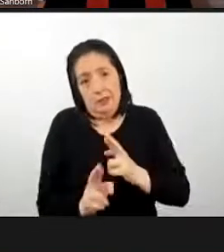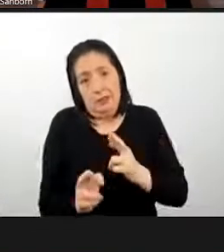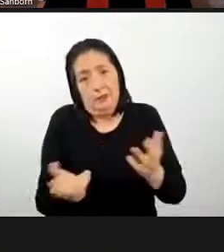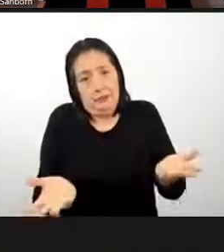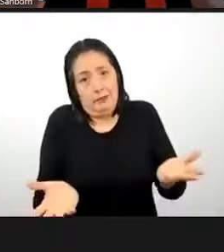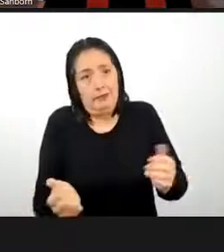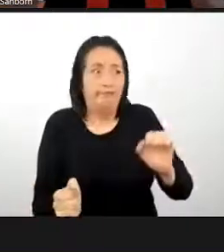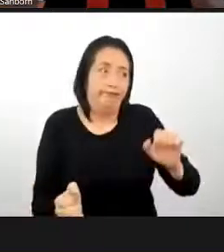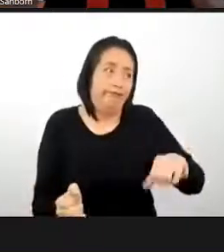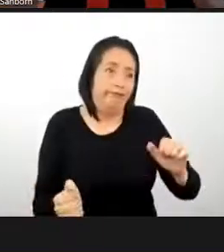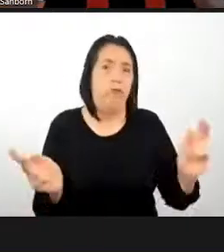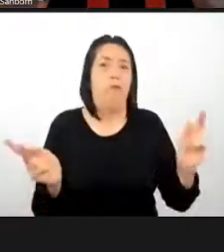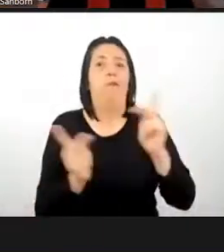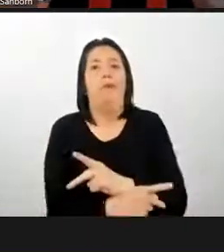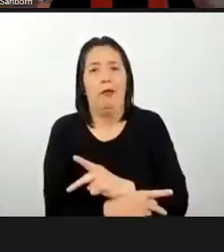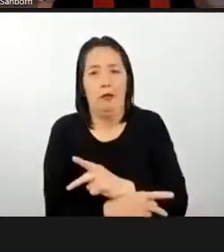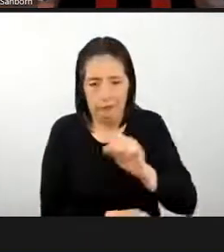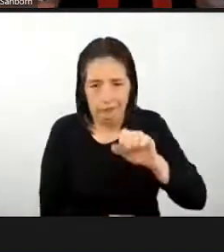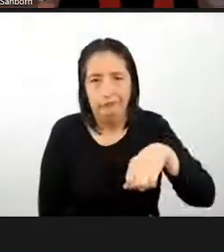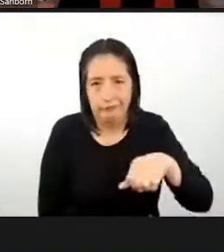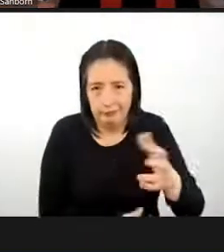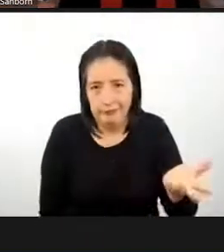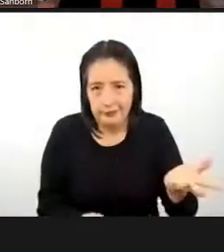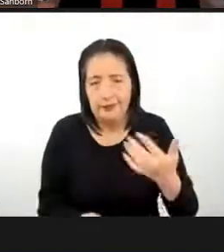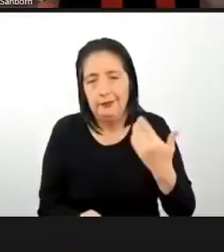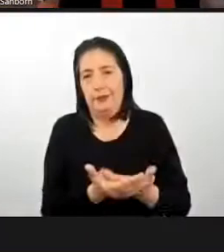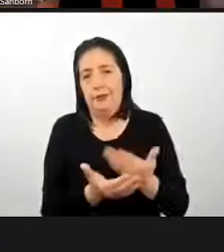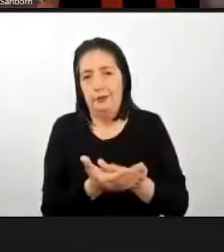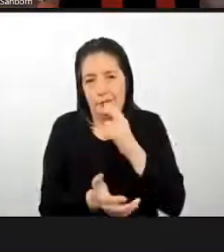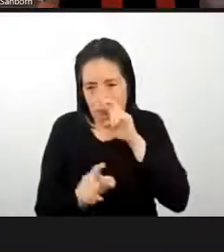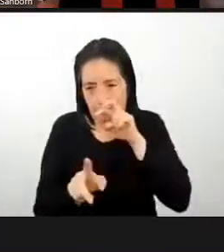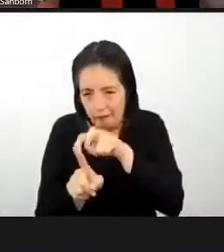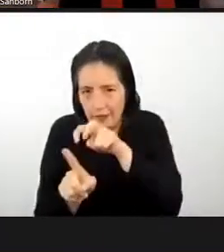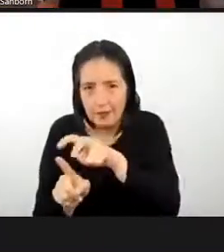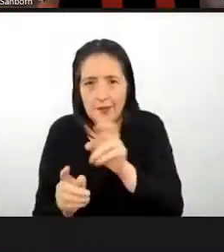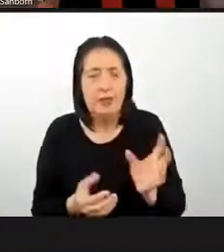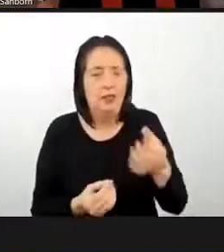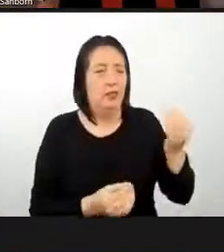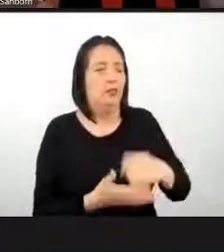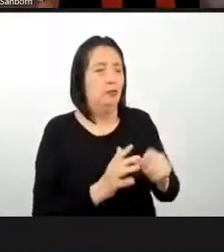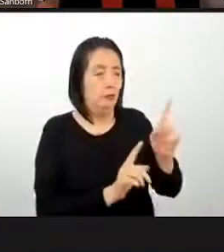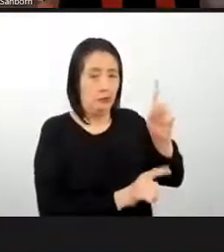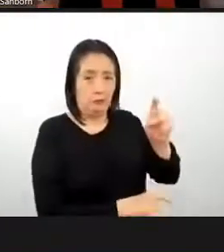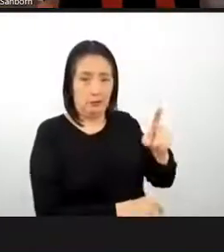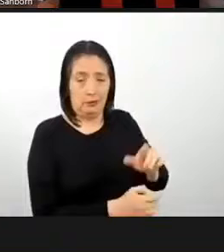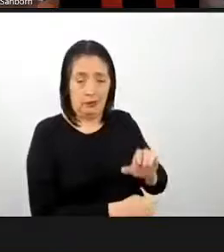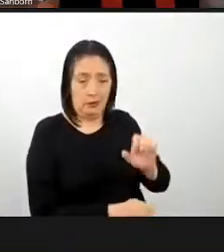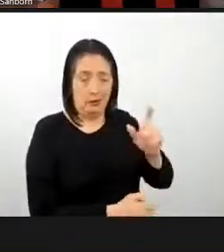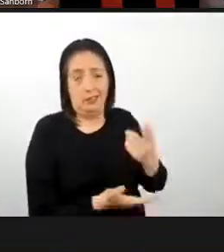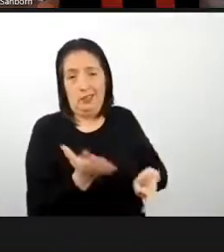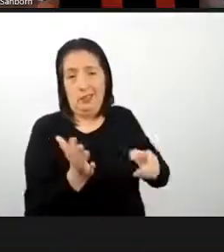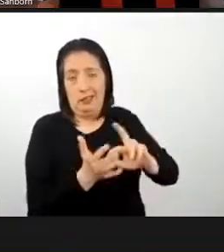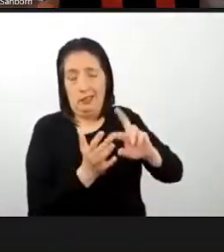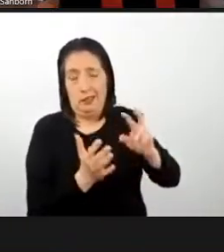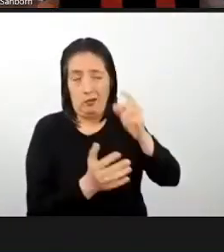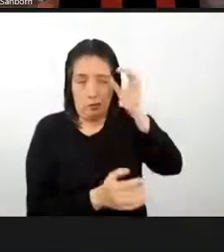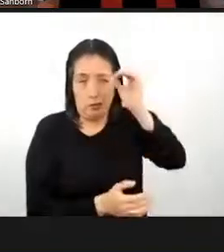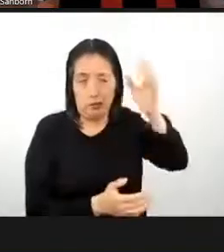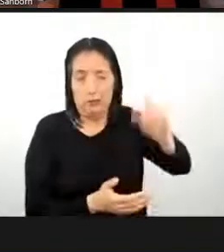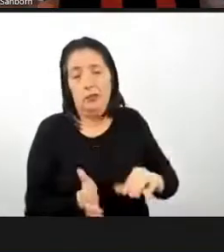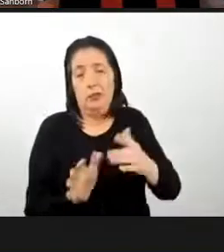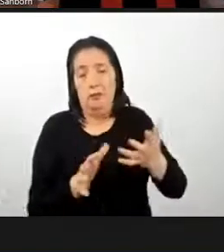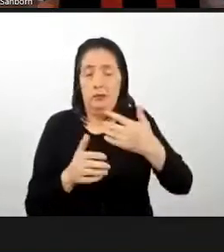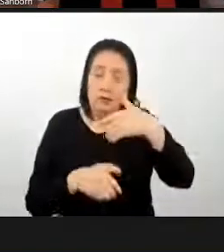Estamos peor, obviamente, esto es evidente. Es como cuando le preguntaron a Woody Allen que qué opinaba de la muerte. Y dijo, en